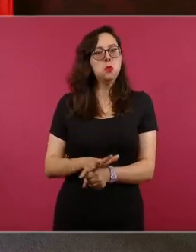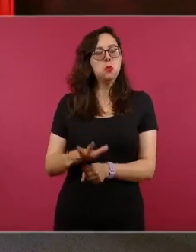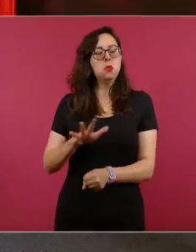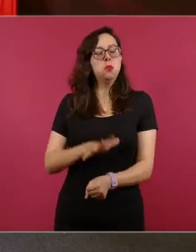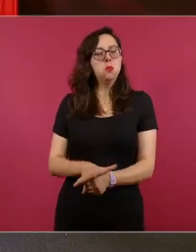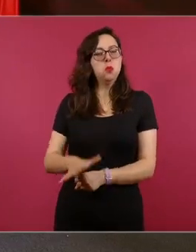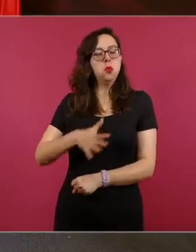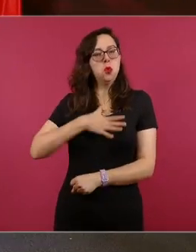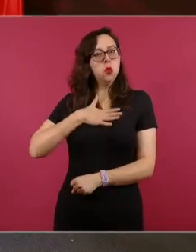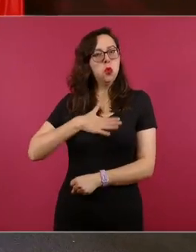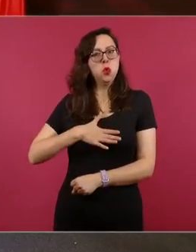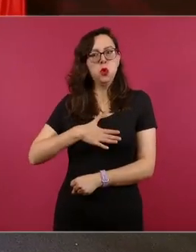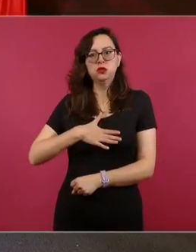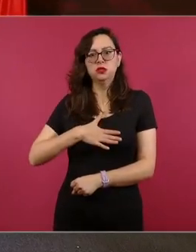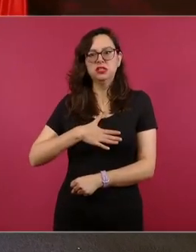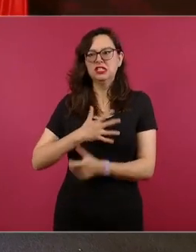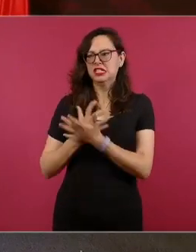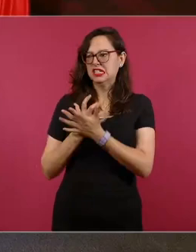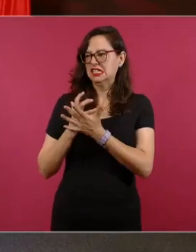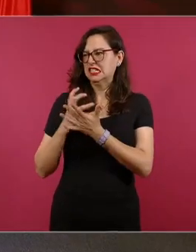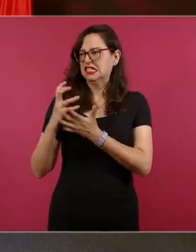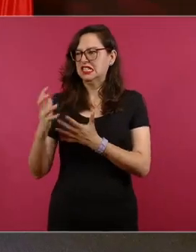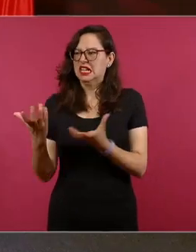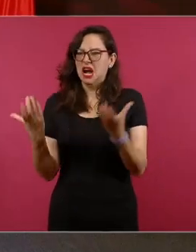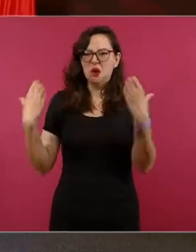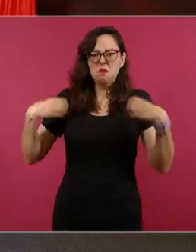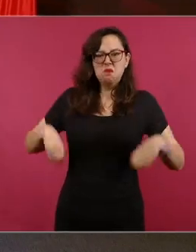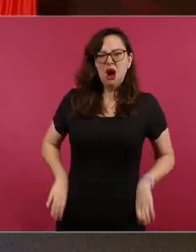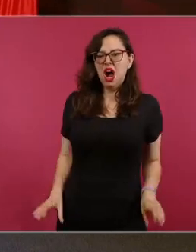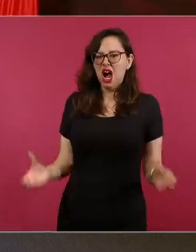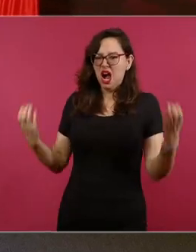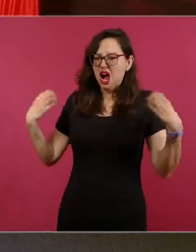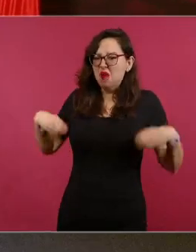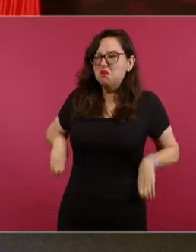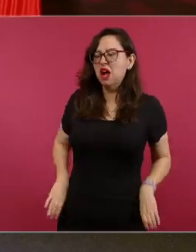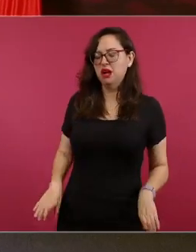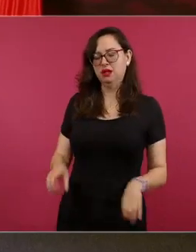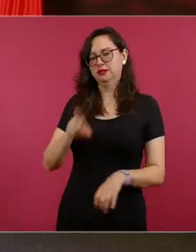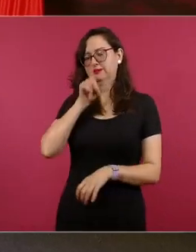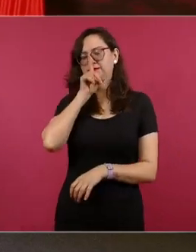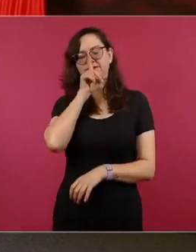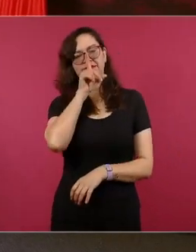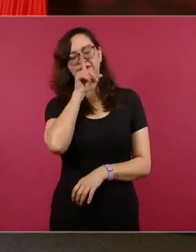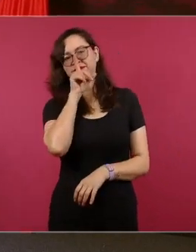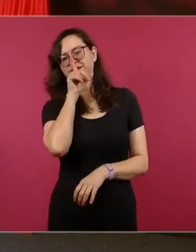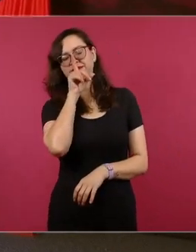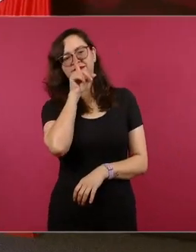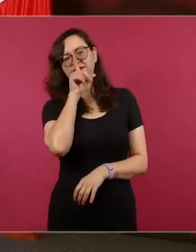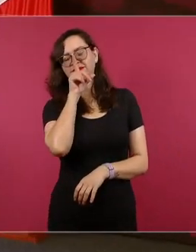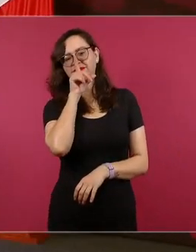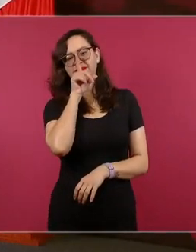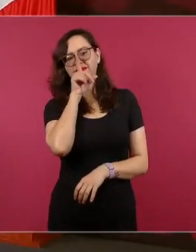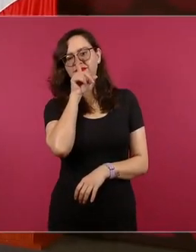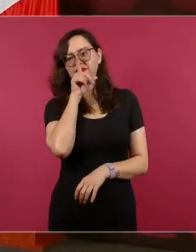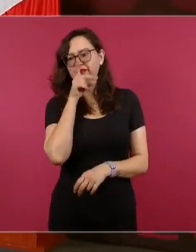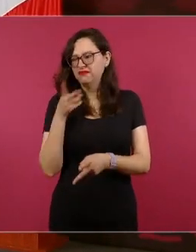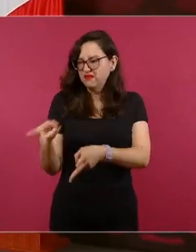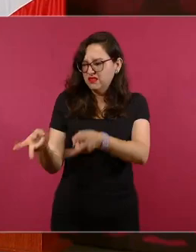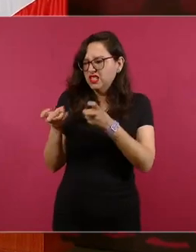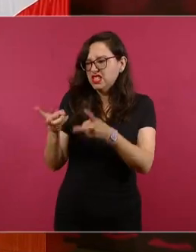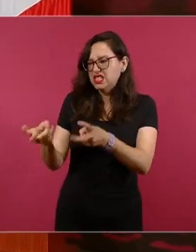ganancias razonables, no la que atraca,